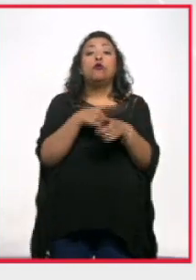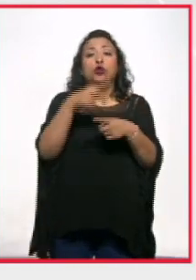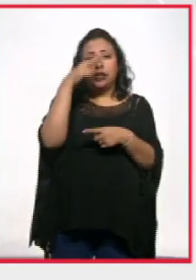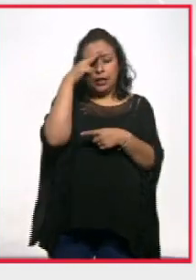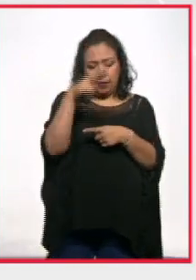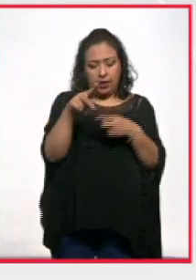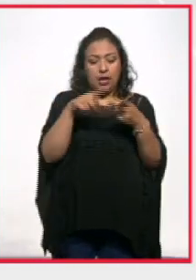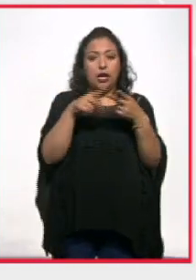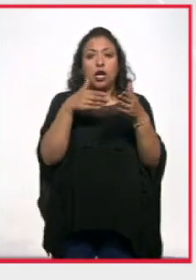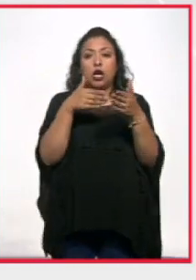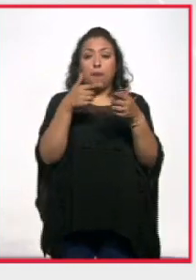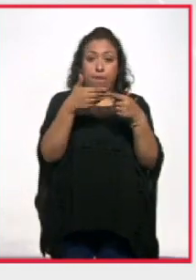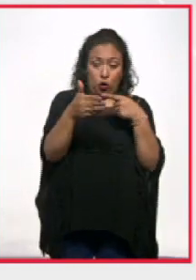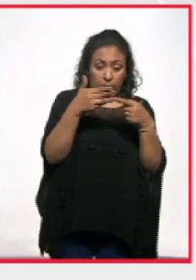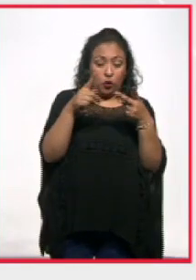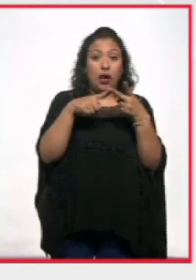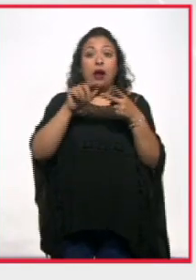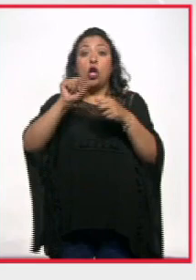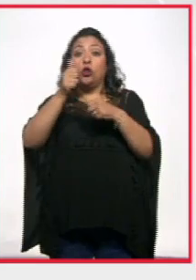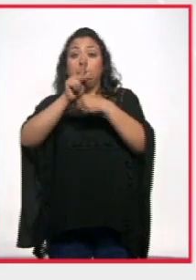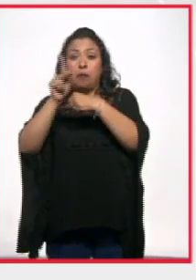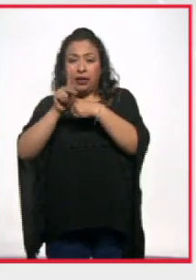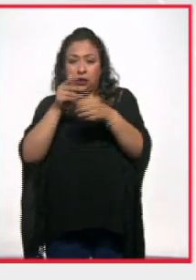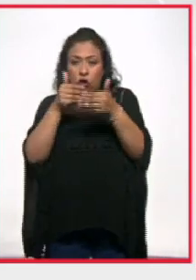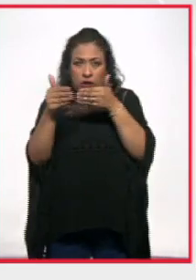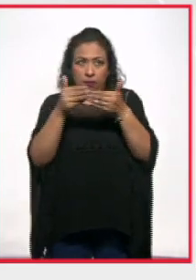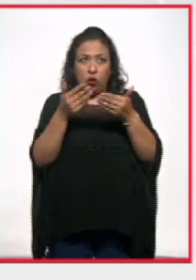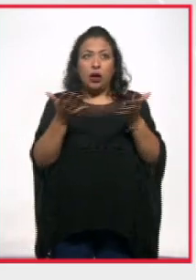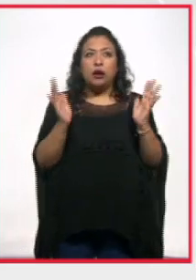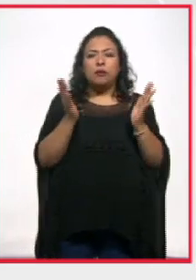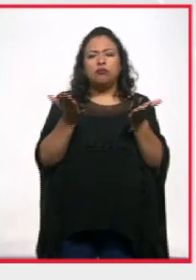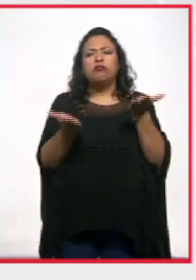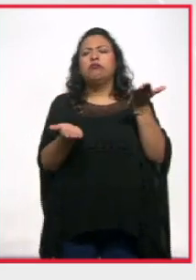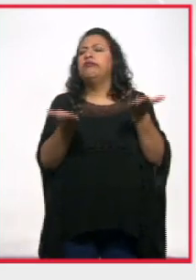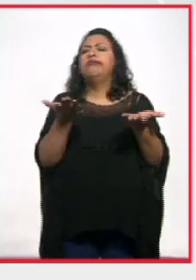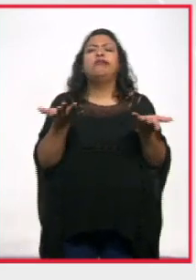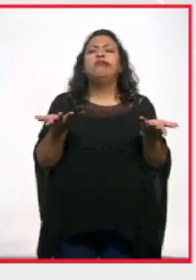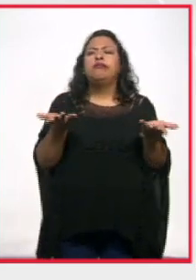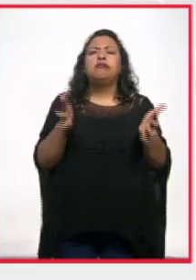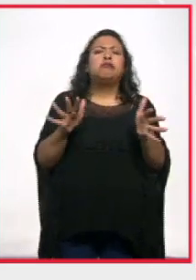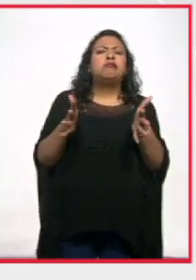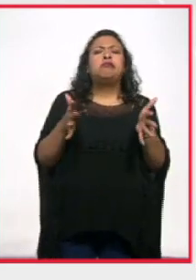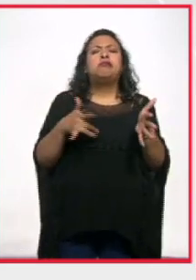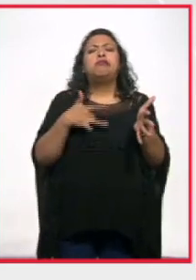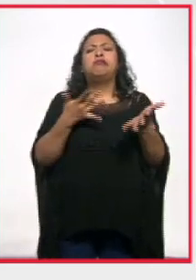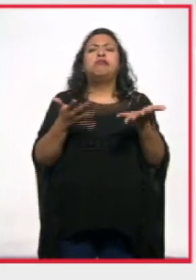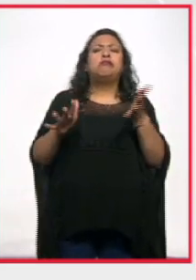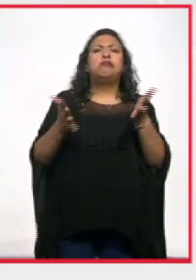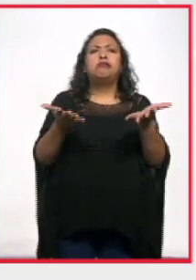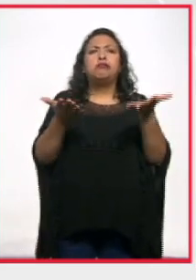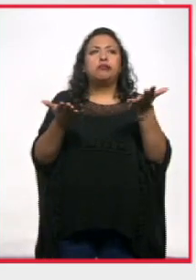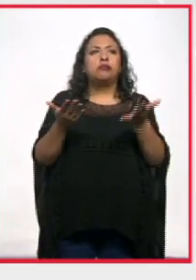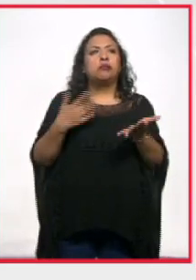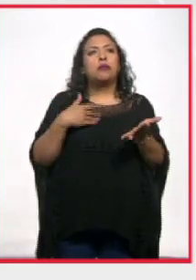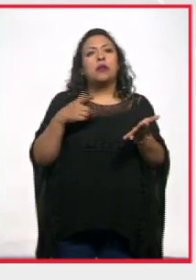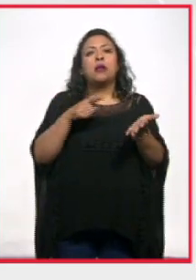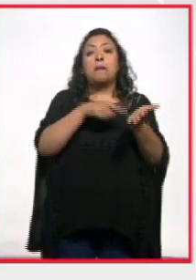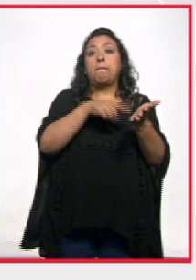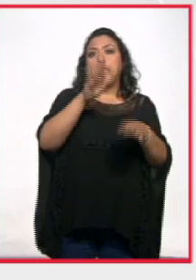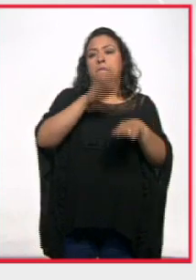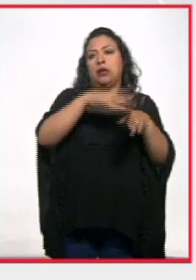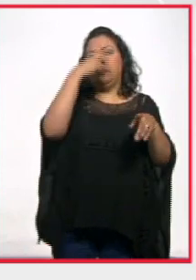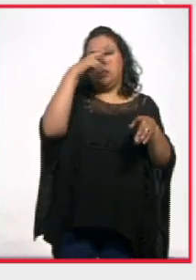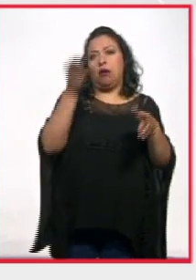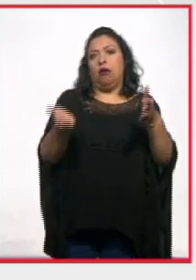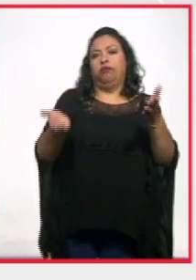mexicana contemporánea, música extranjera contemporánea. El balance, más o menos, ¿qué proporción? Mucho más música